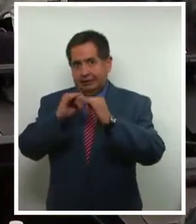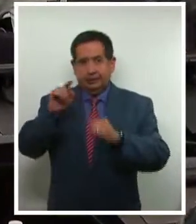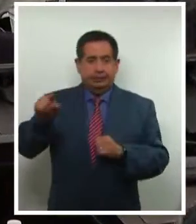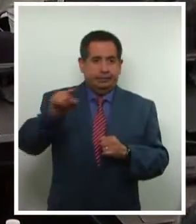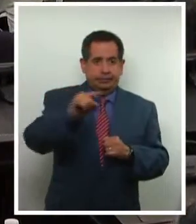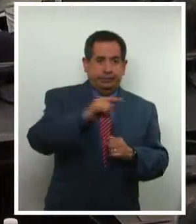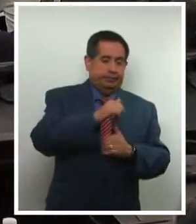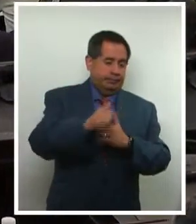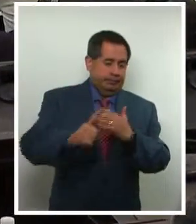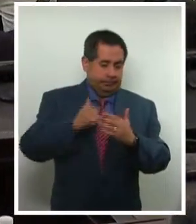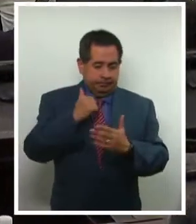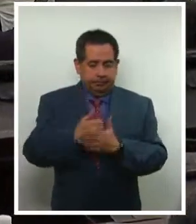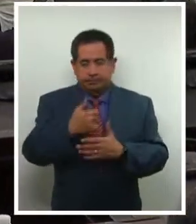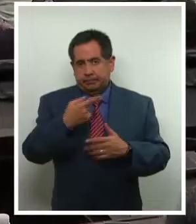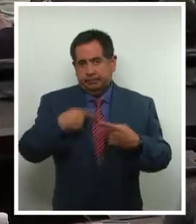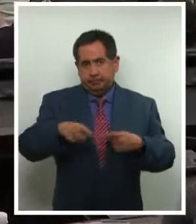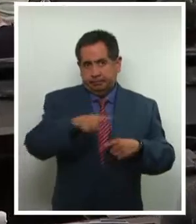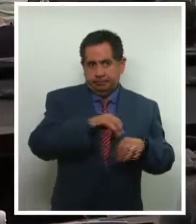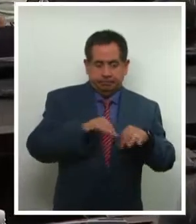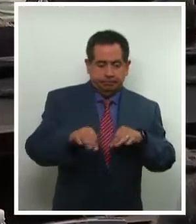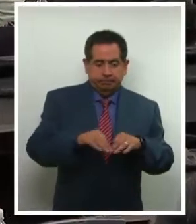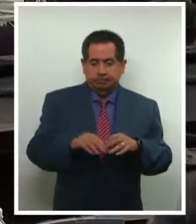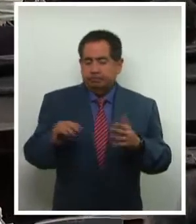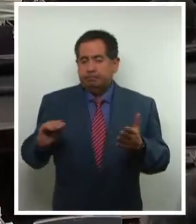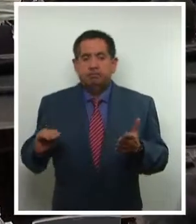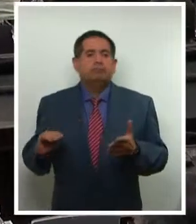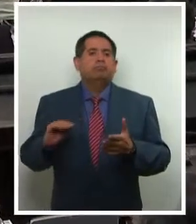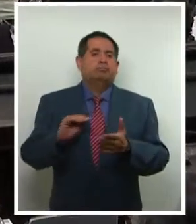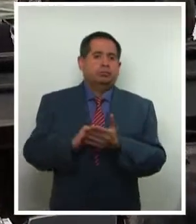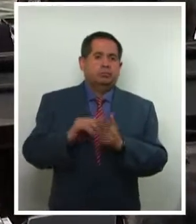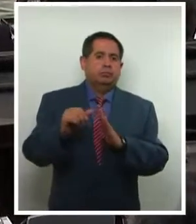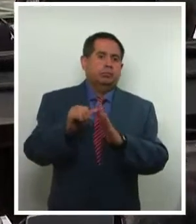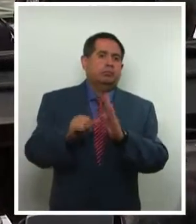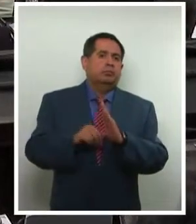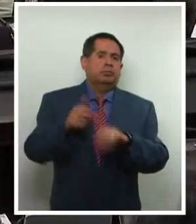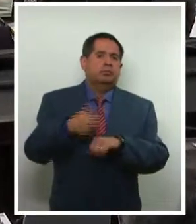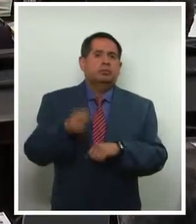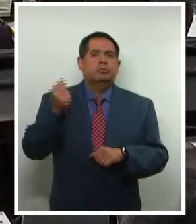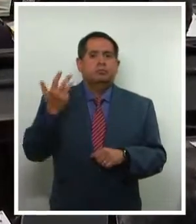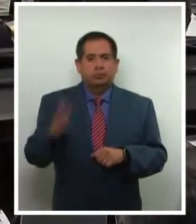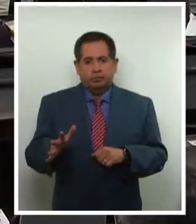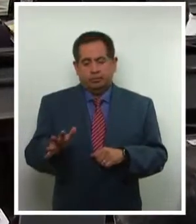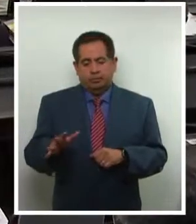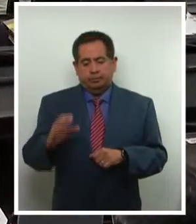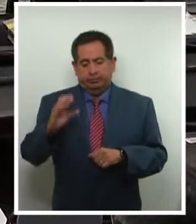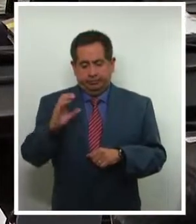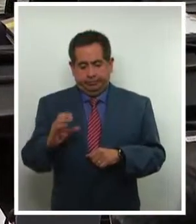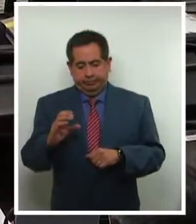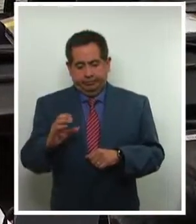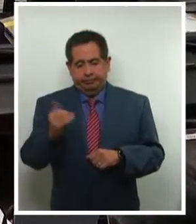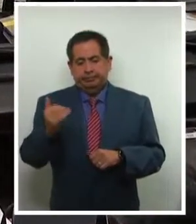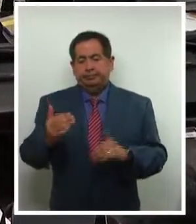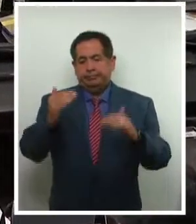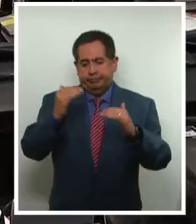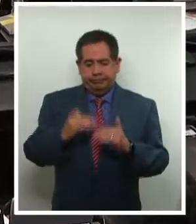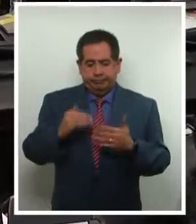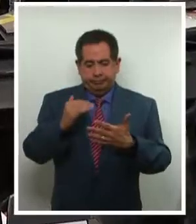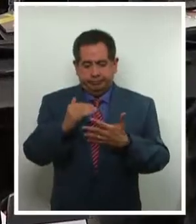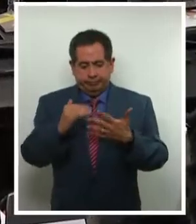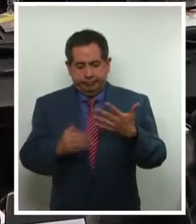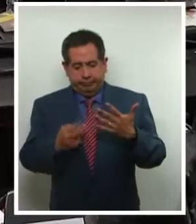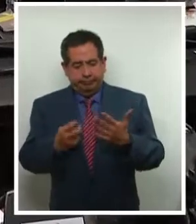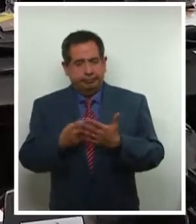de la ciudad y sus trabajadores establecidas en el artículo 10, apartado C, y demás relativos de